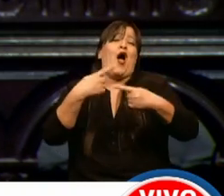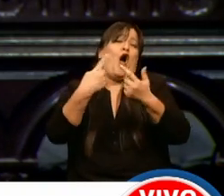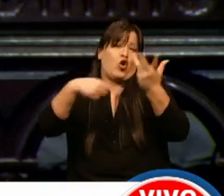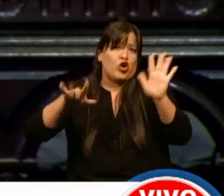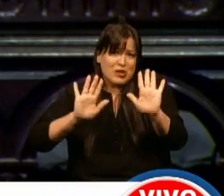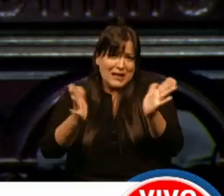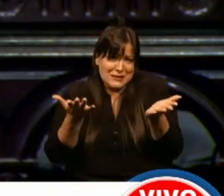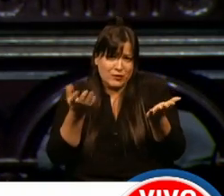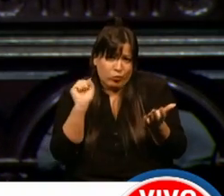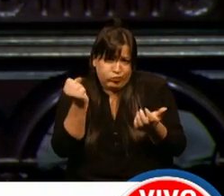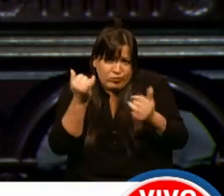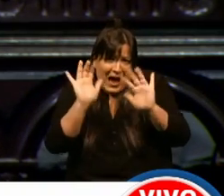sedes o esto fue lo que sucedió